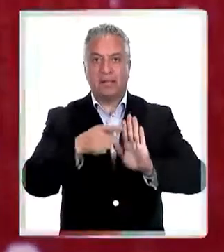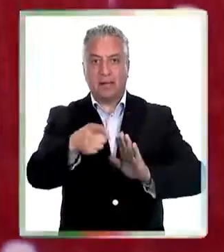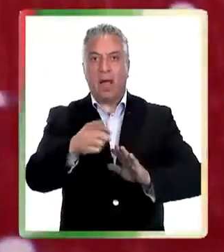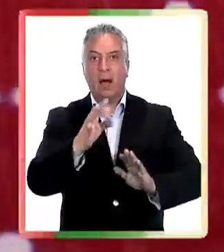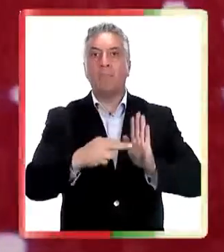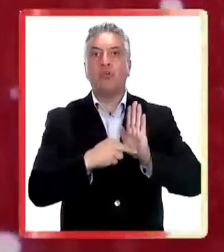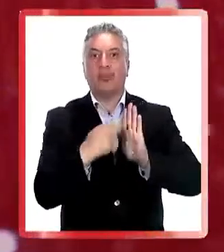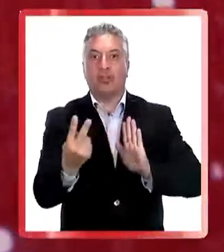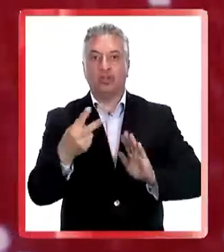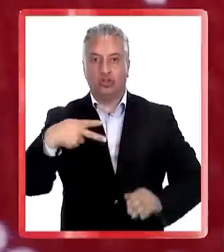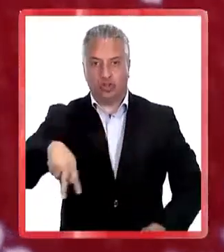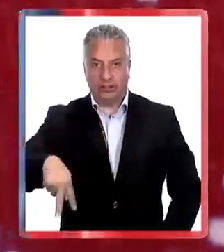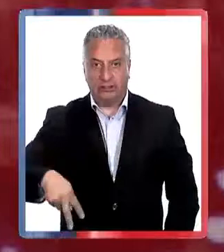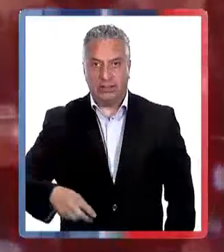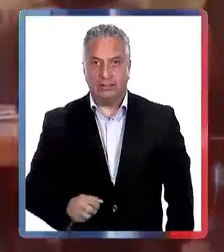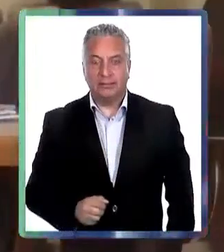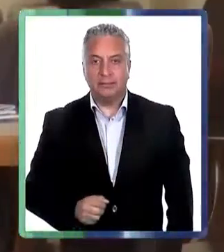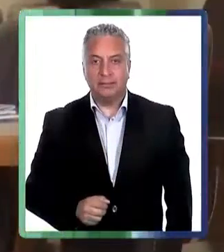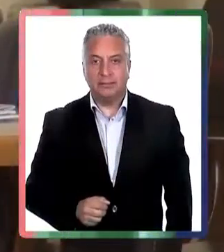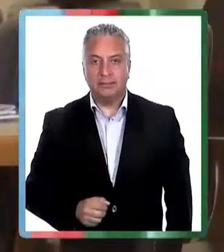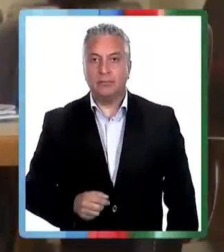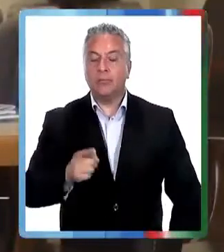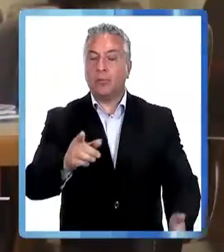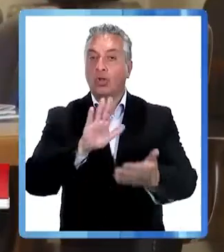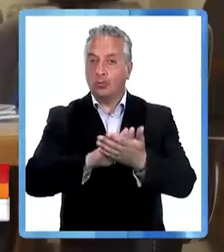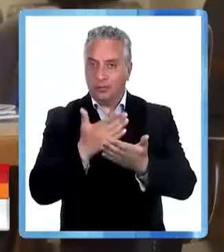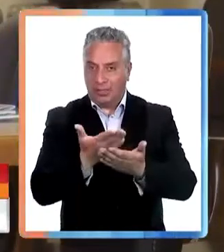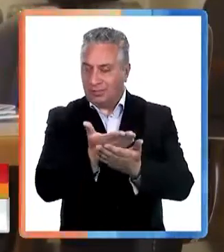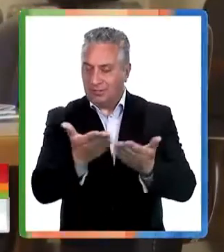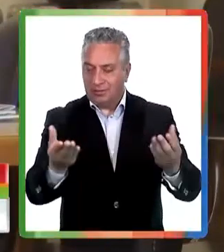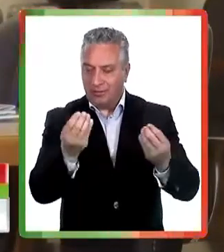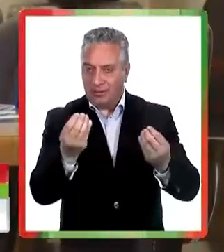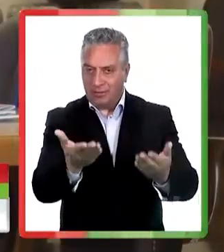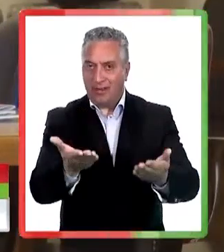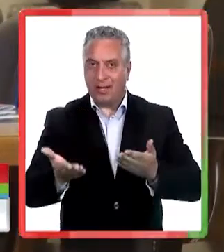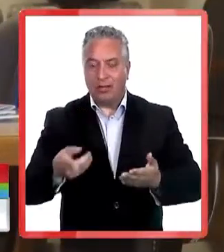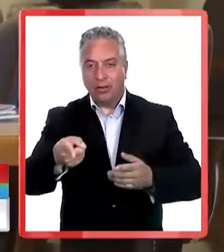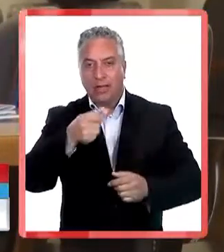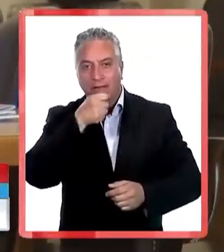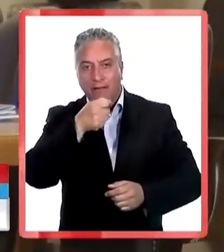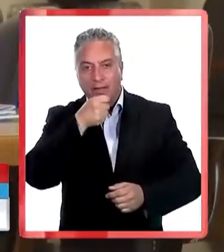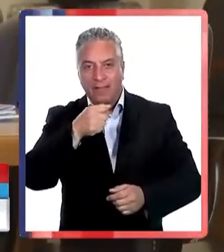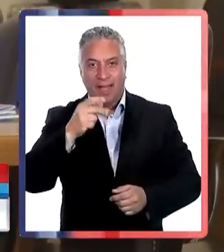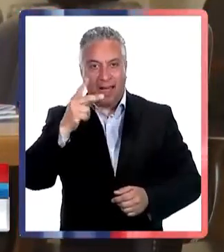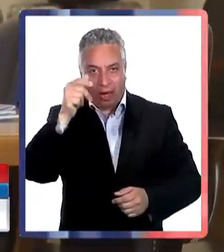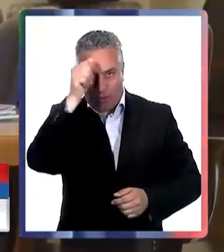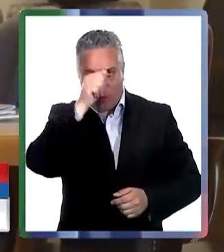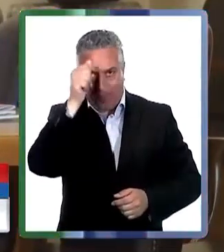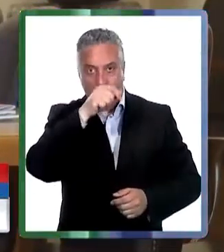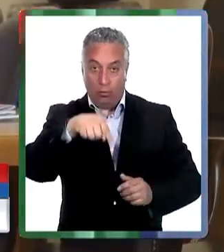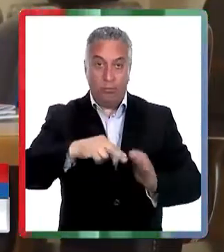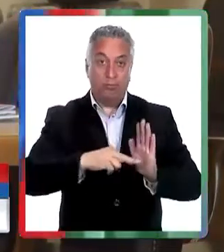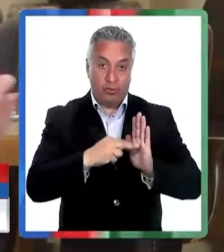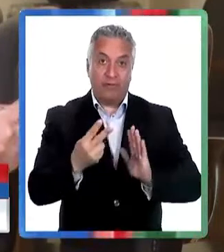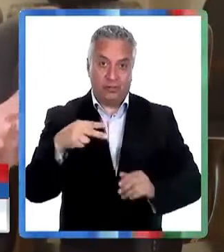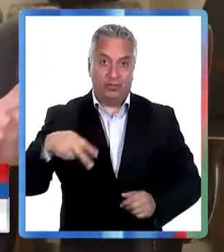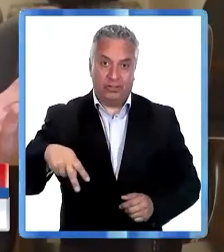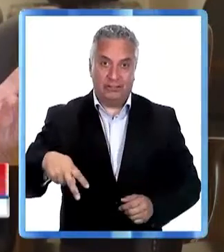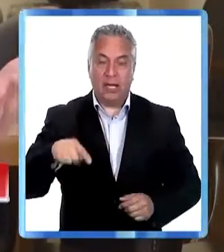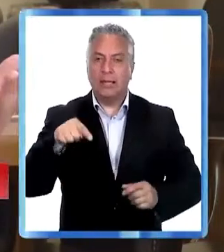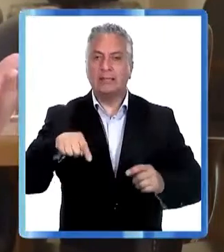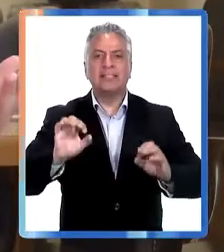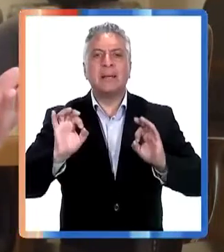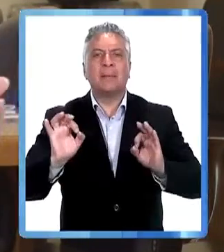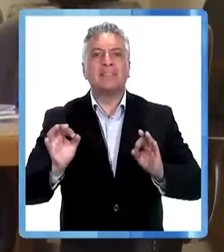presenta Portavoz Noticias. ¿Qué tal? ¿Cómo están? Bienvenidos a la entrevista del domingo de Portavoz Noticias. Este